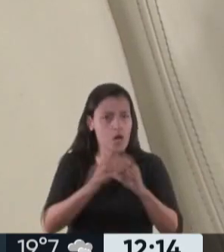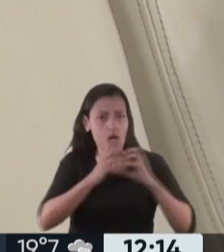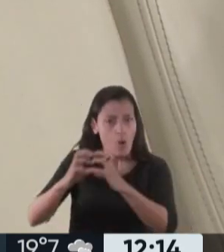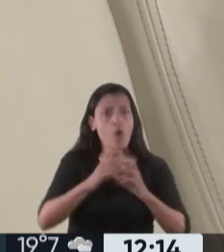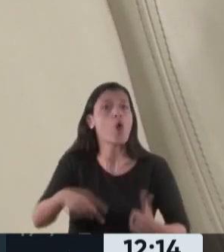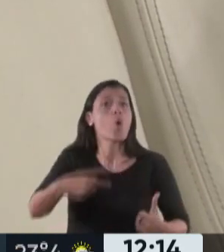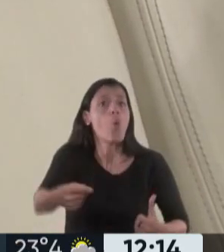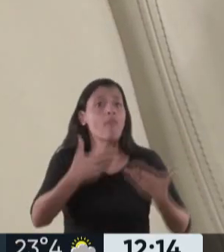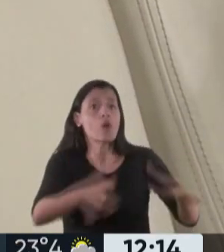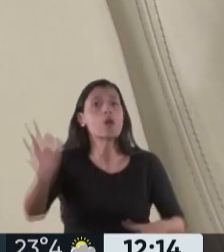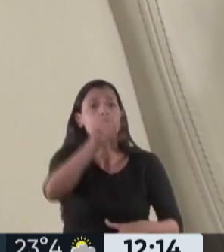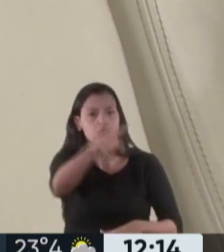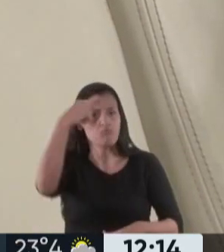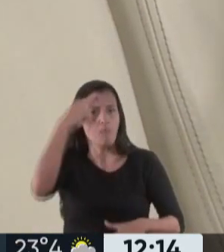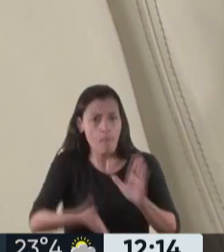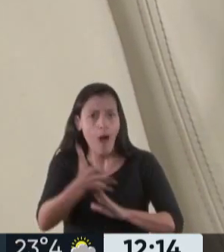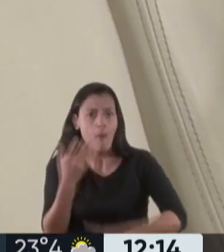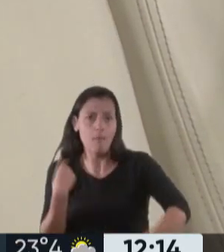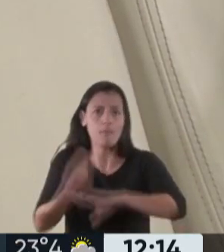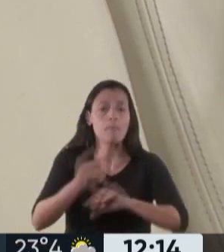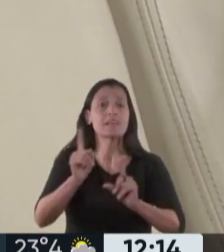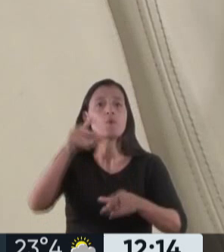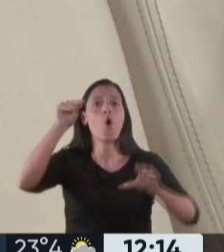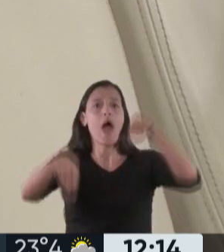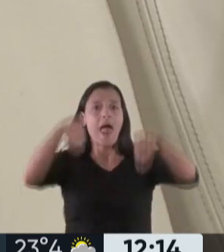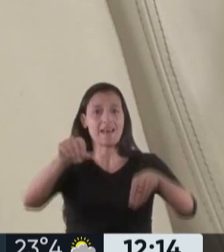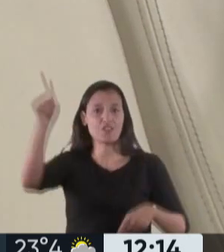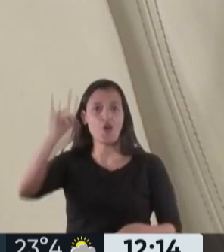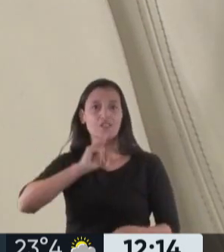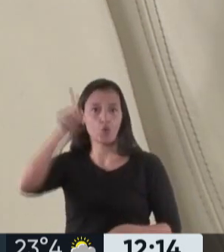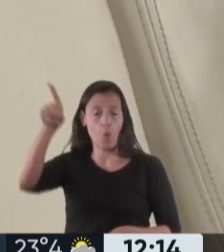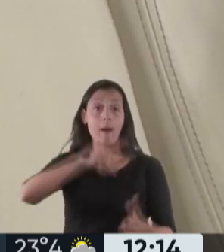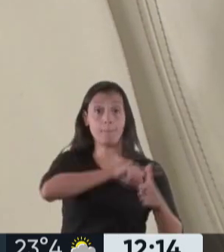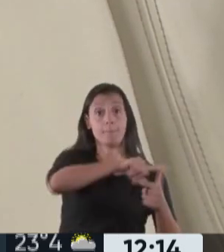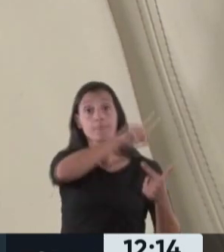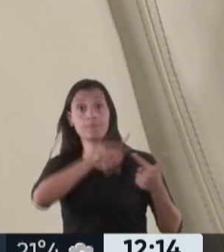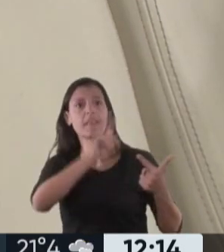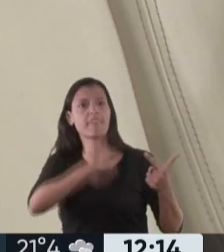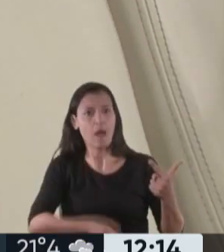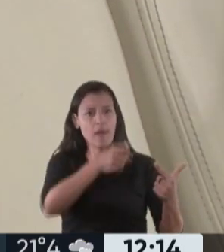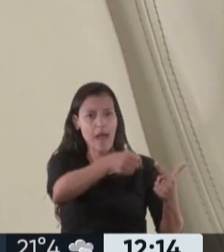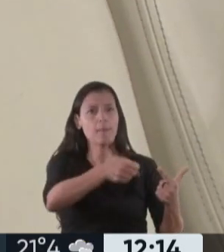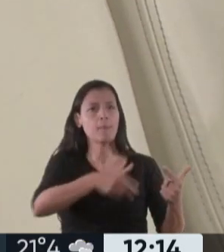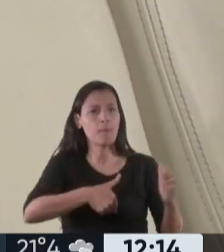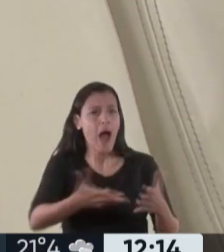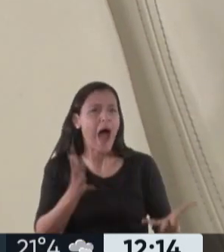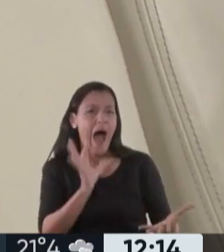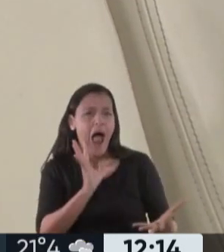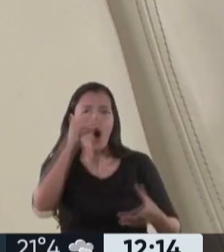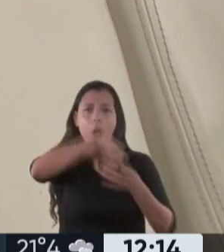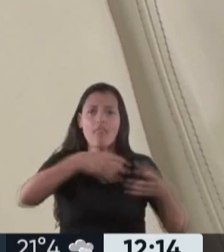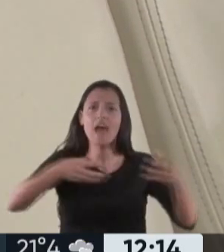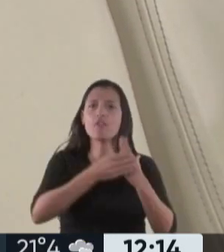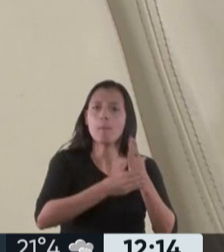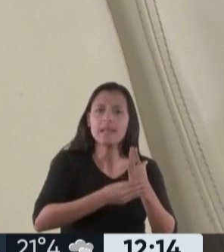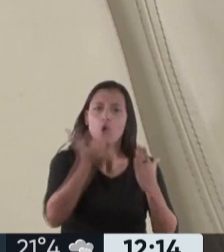está pensando en ser candidato en las elecciones en Tucumán. Por un lado eso. Por otro lado, ¿se evalúan nuevos cambios de gabinete? ¿Y